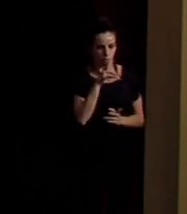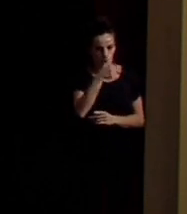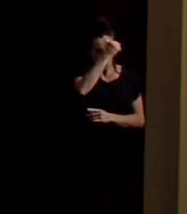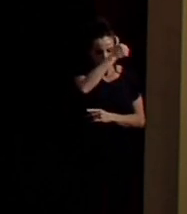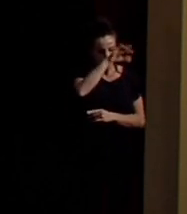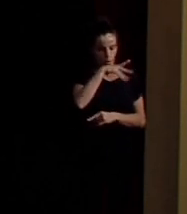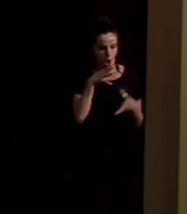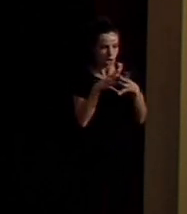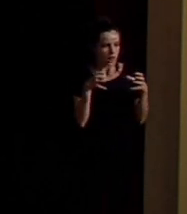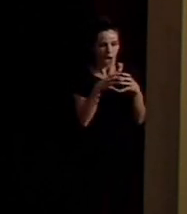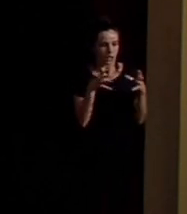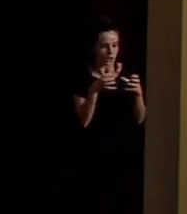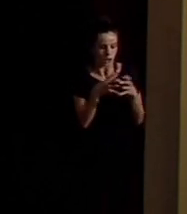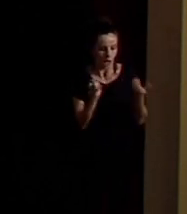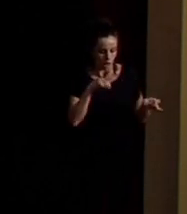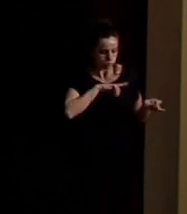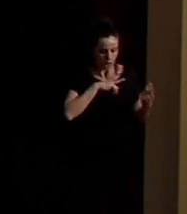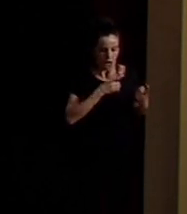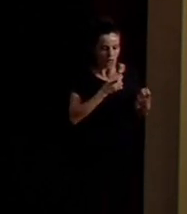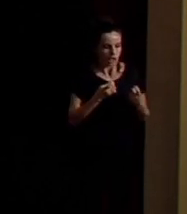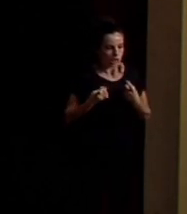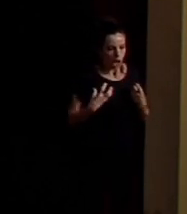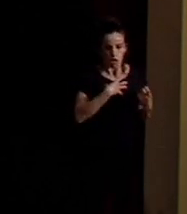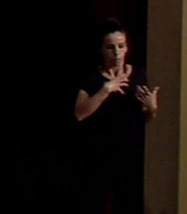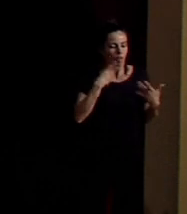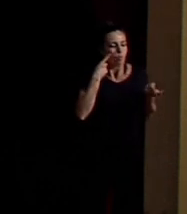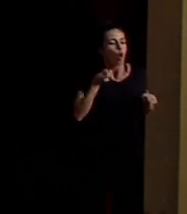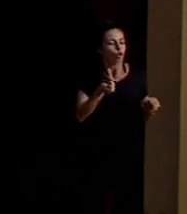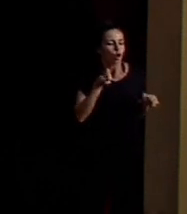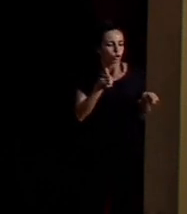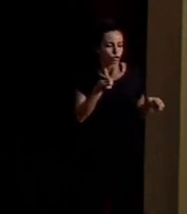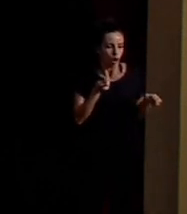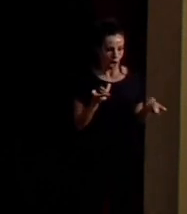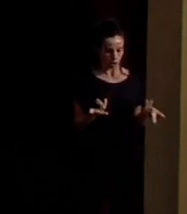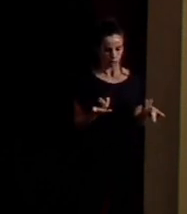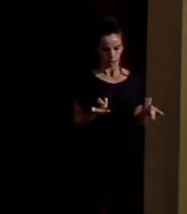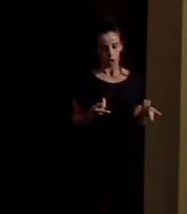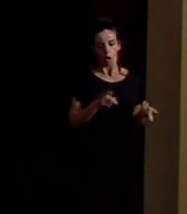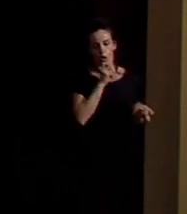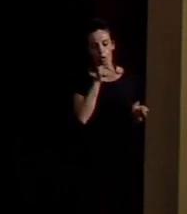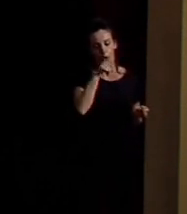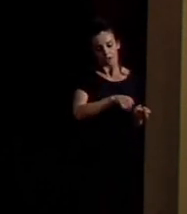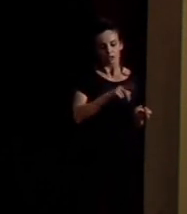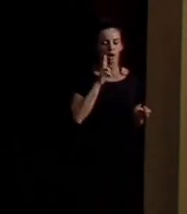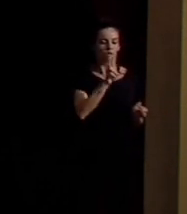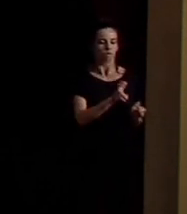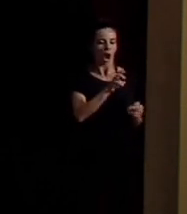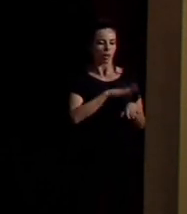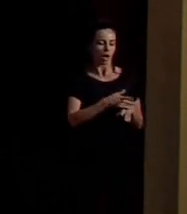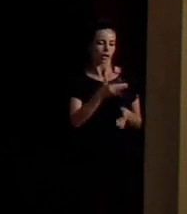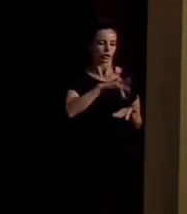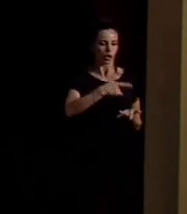¿no?, carnales que no podemos someter, ¿no?, al control de la racionalidad. Cómo eso sirve para reafirmar nuestra